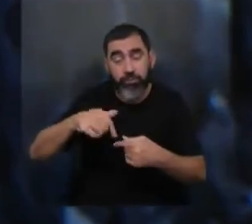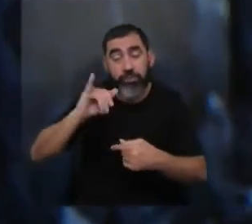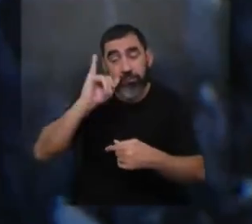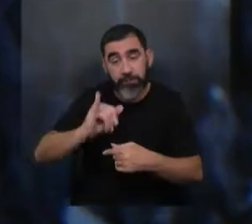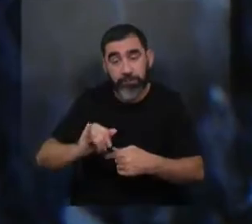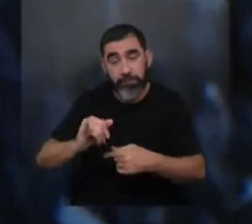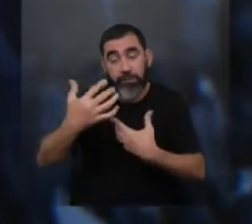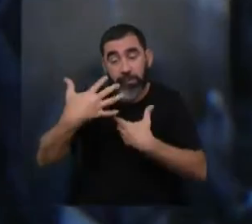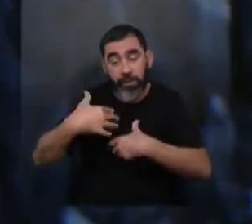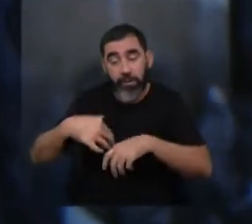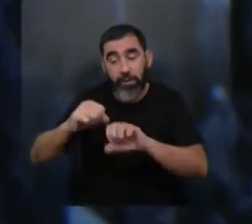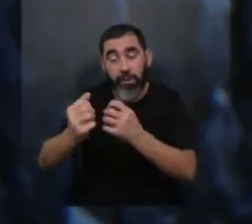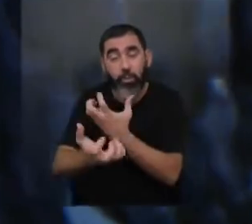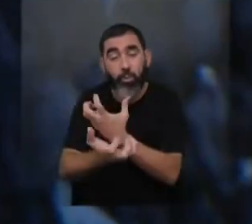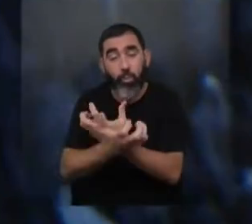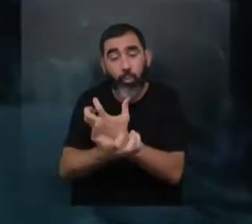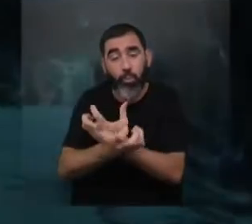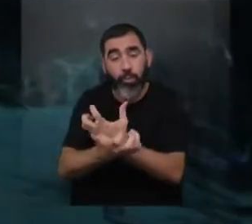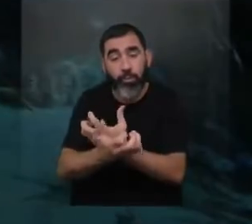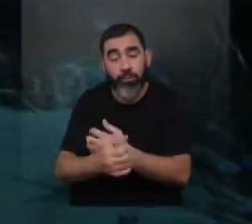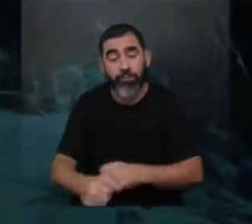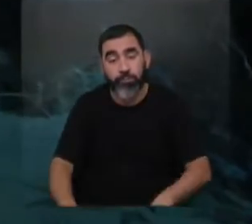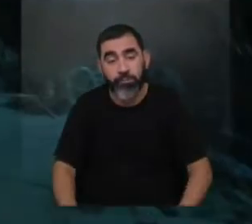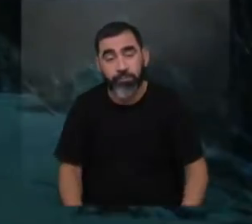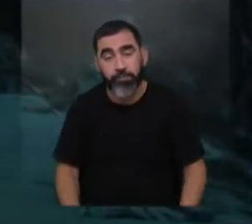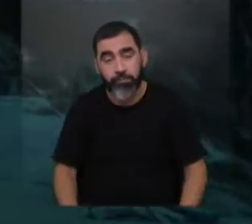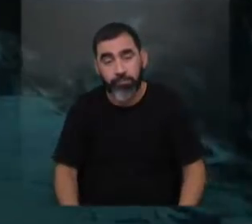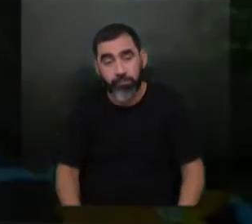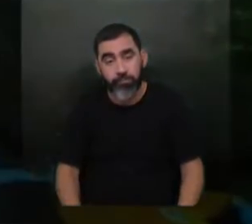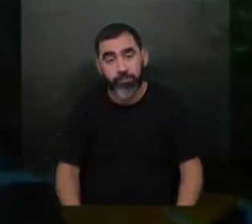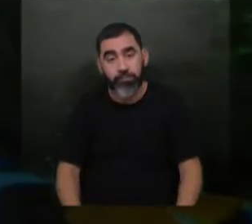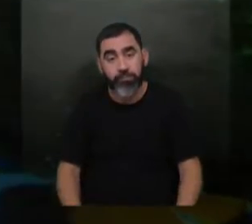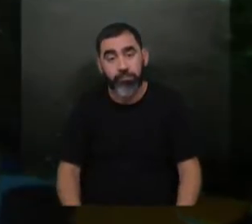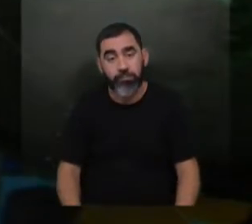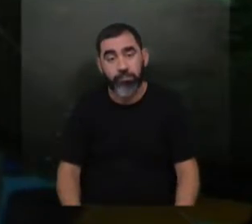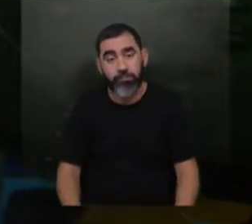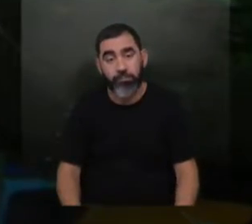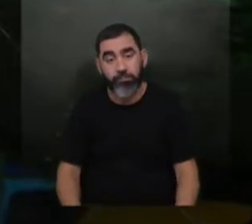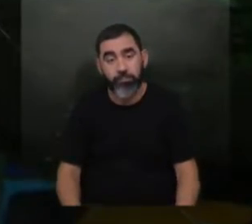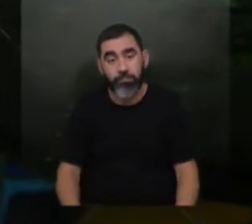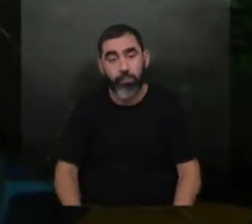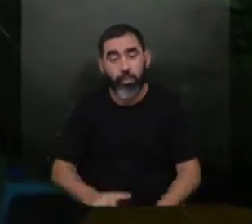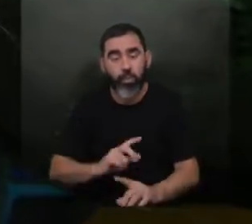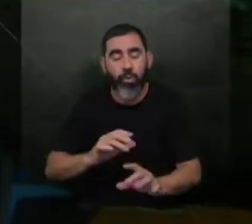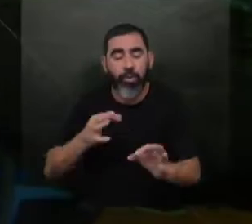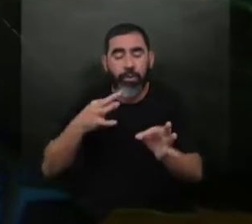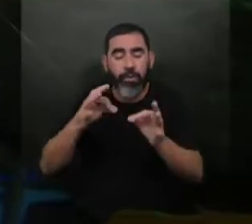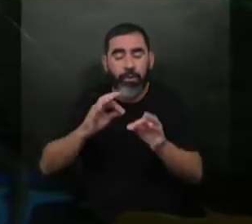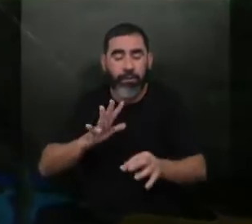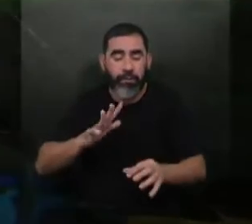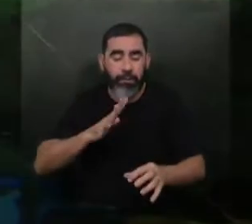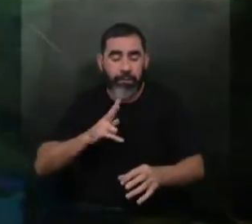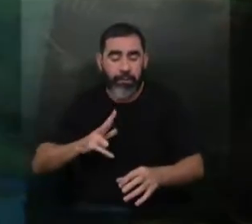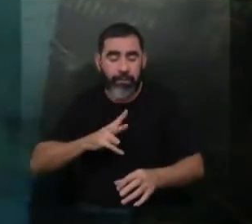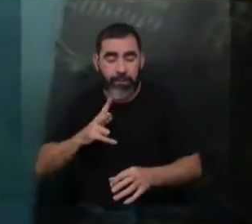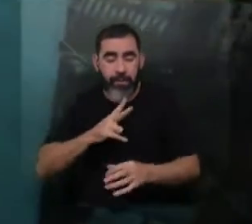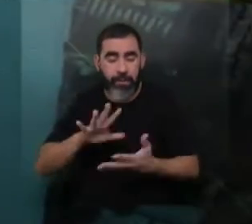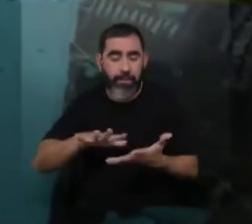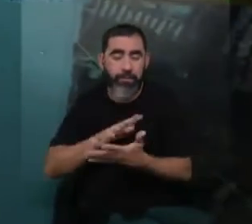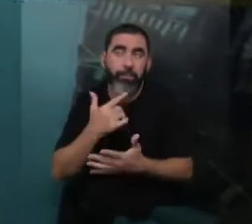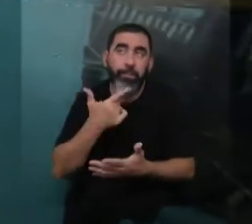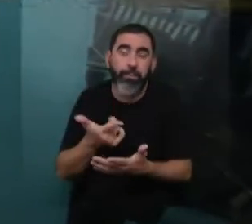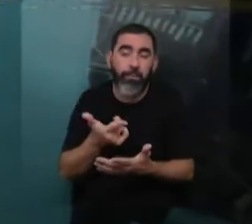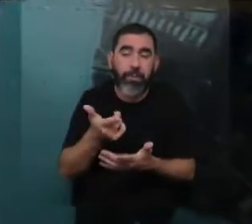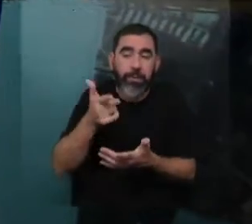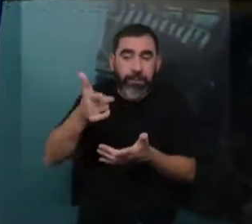aparecieron posteriormente restos? Digamos, podemos contar, obviamente sin ir por dentro de la privacidad de cada situación, un proceso que digan, bueno,